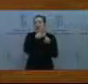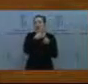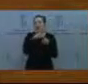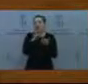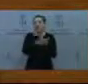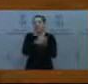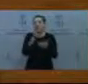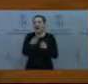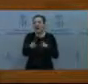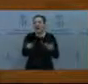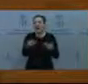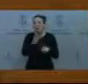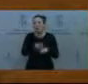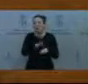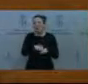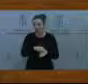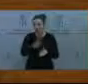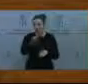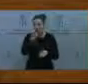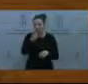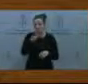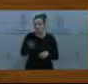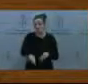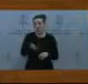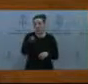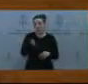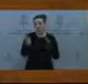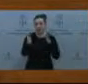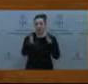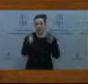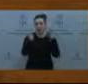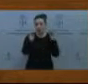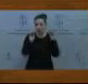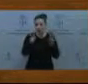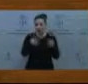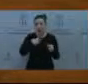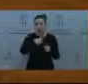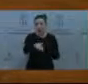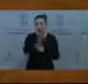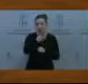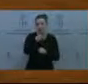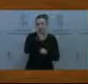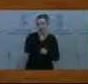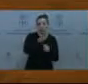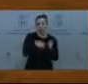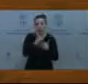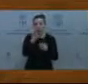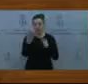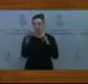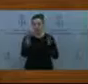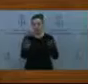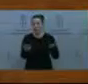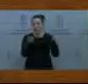importantísima etapa formativa en el ámbito de 0 a 3 años. Y ustedes es verdad que algo